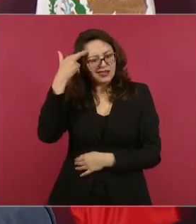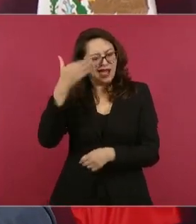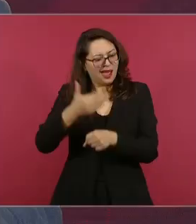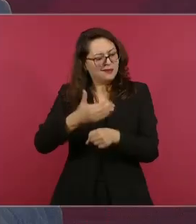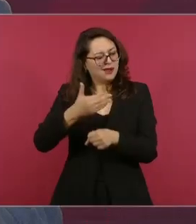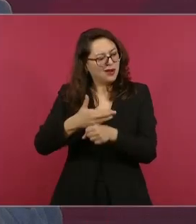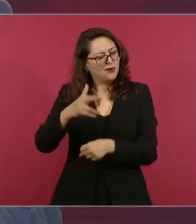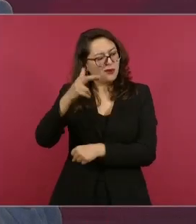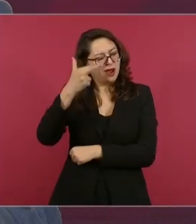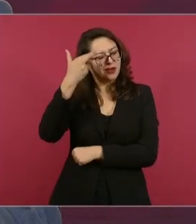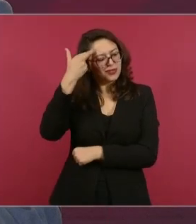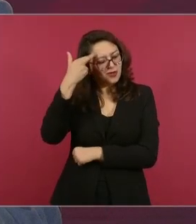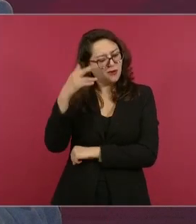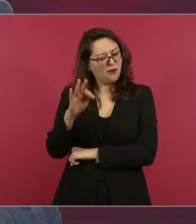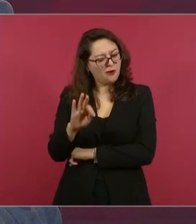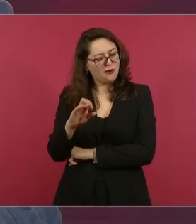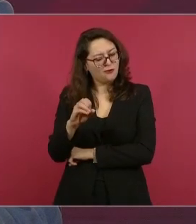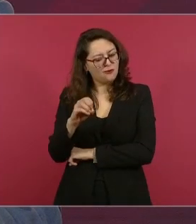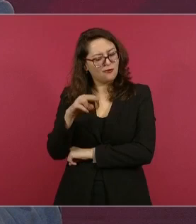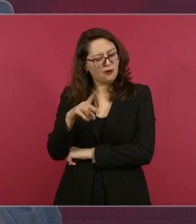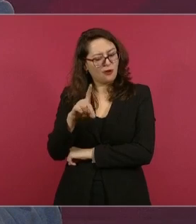Gobernación.